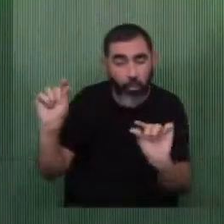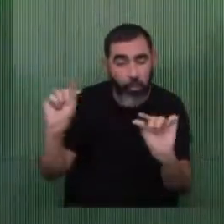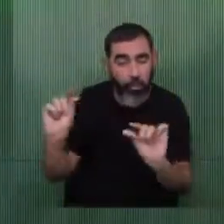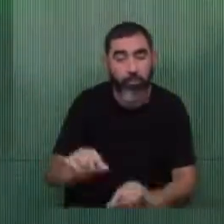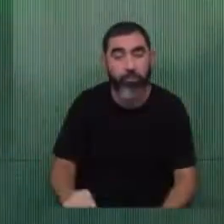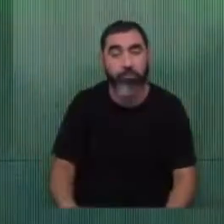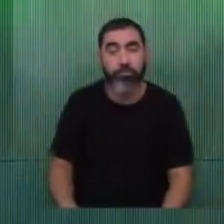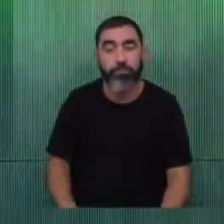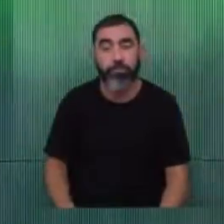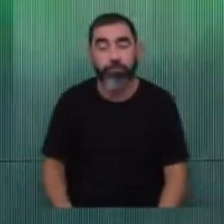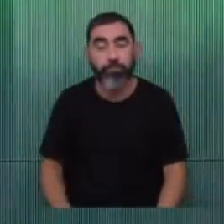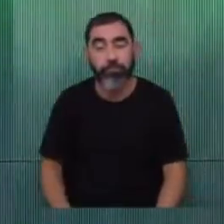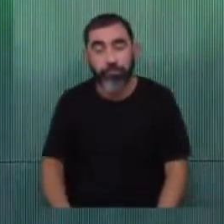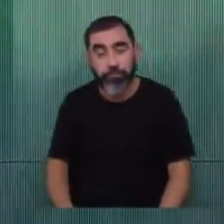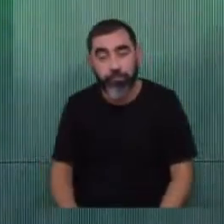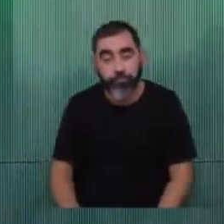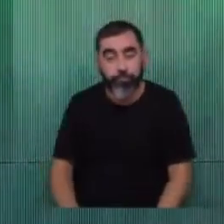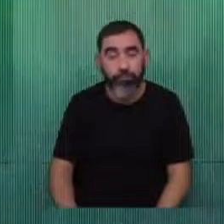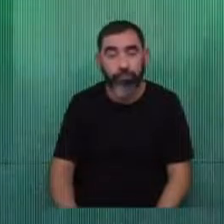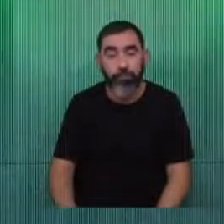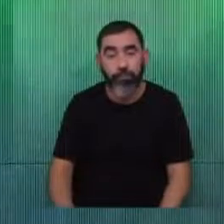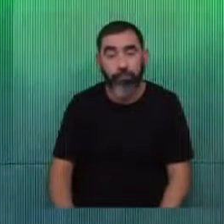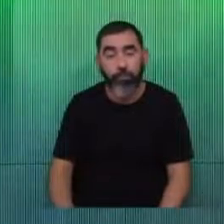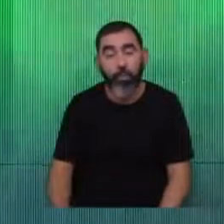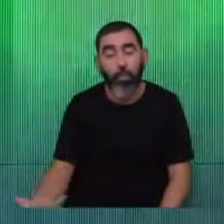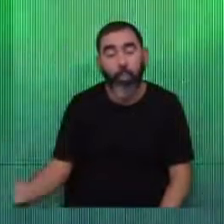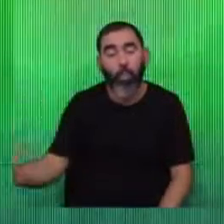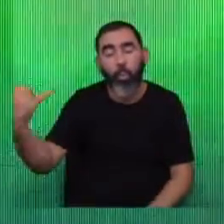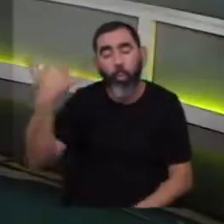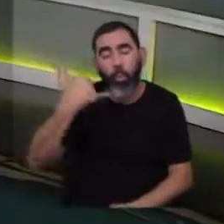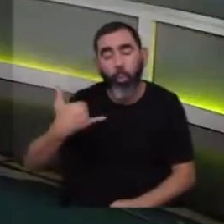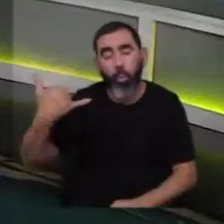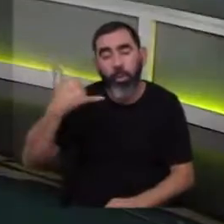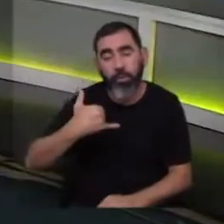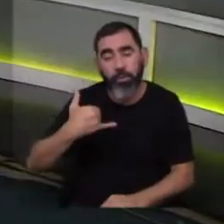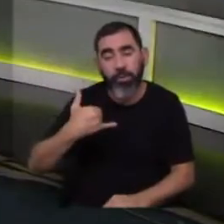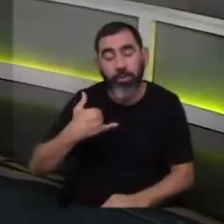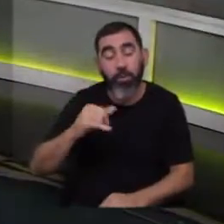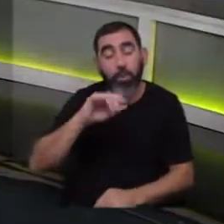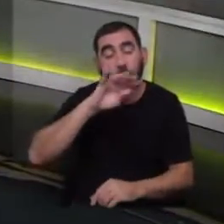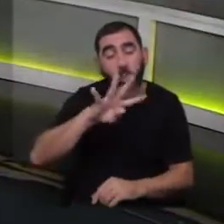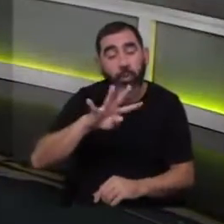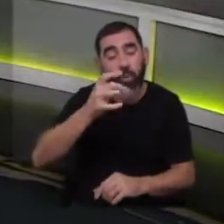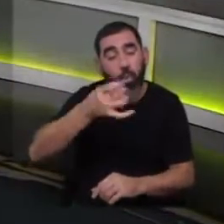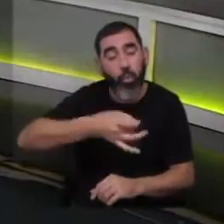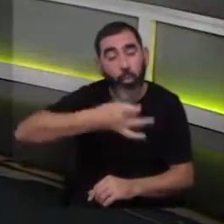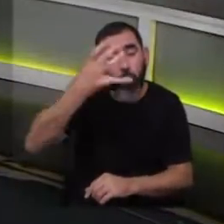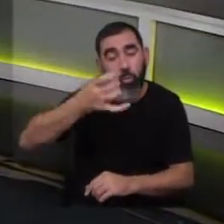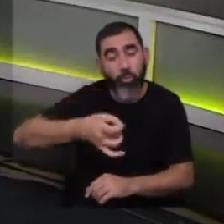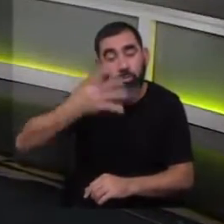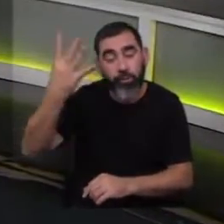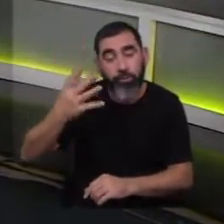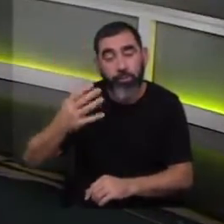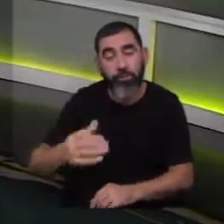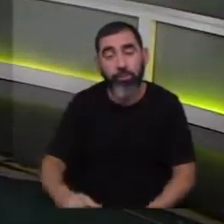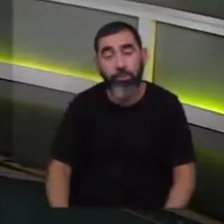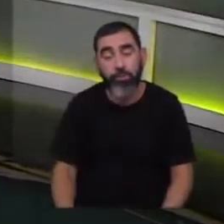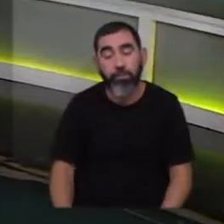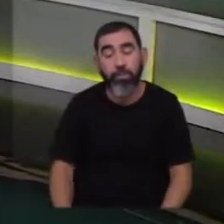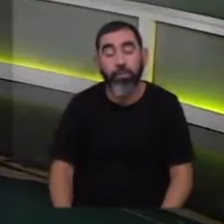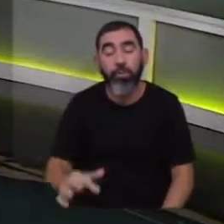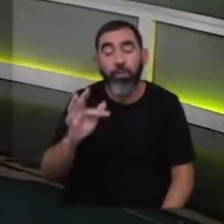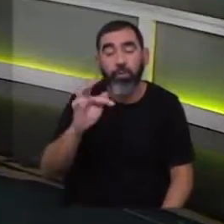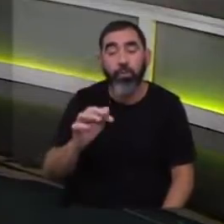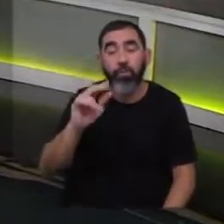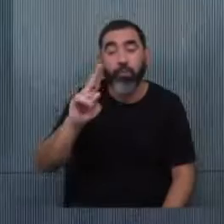específicos. Pero bueno, como Gonzalo fue contando, estas 4 conceptos que hablamos, que yo dije fluctuaciones, pero